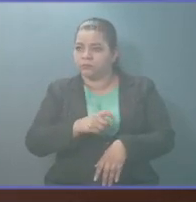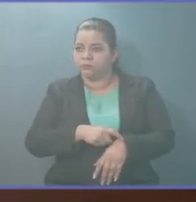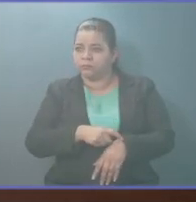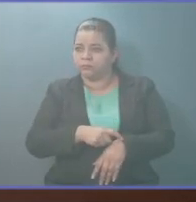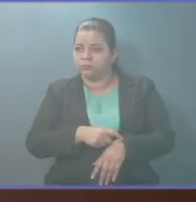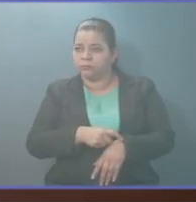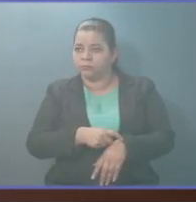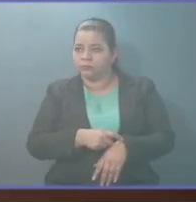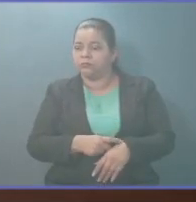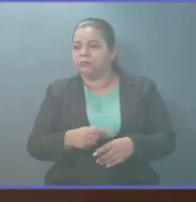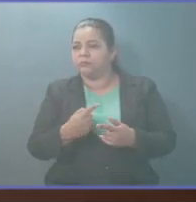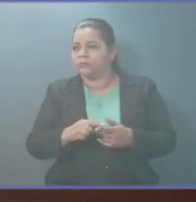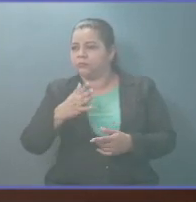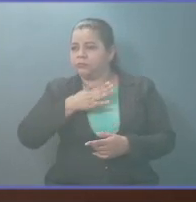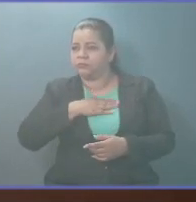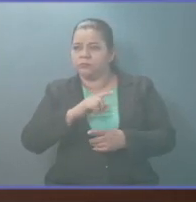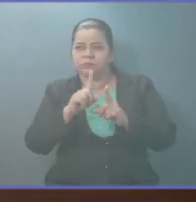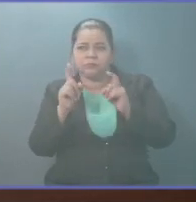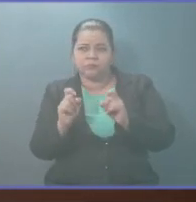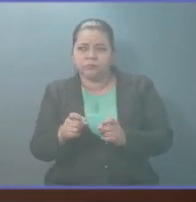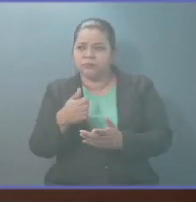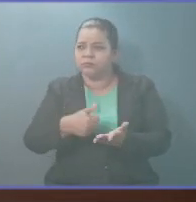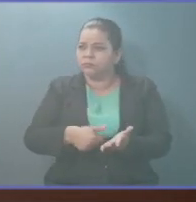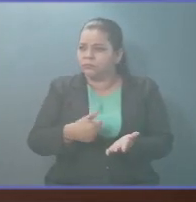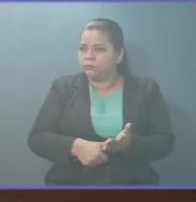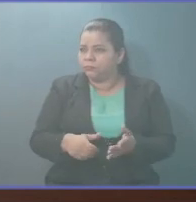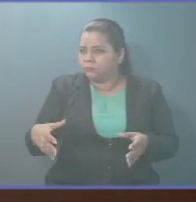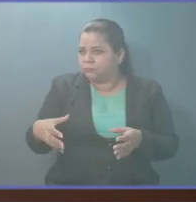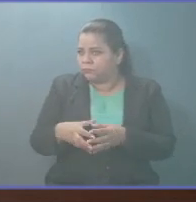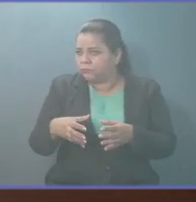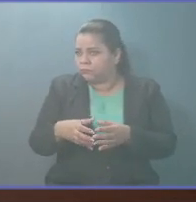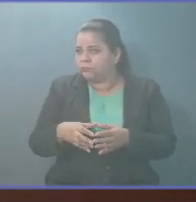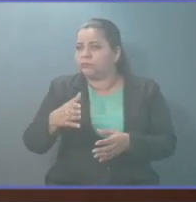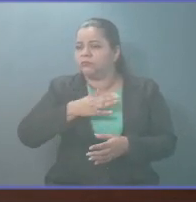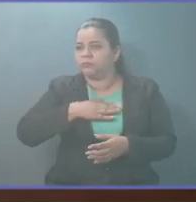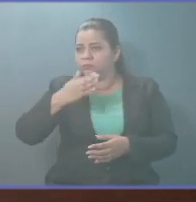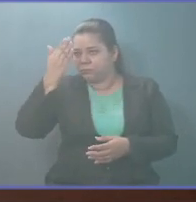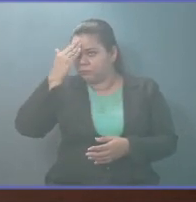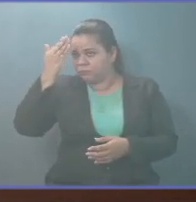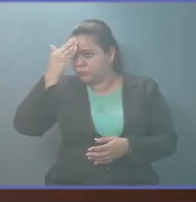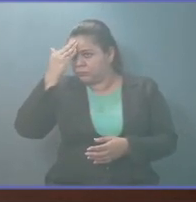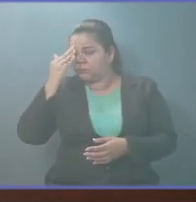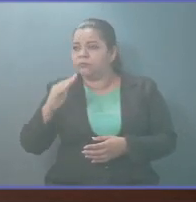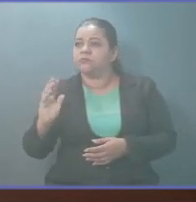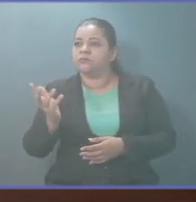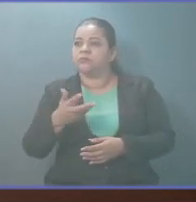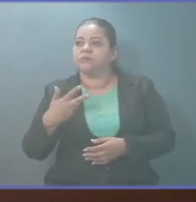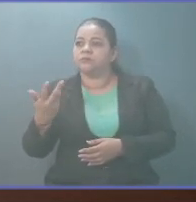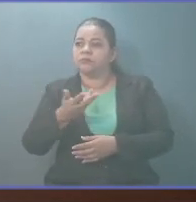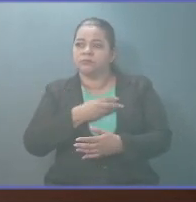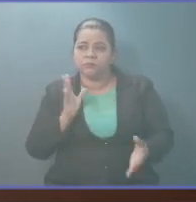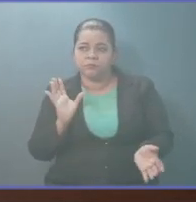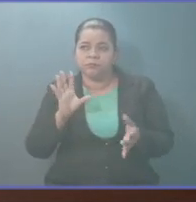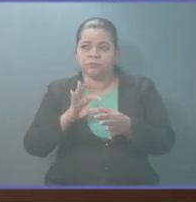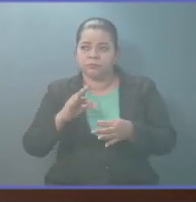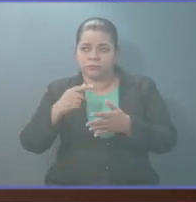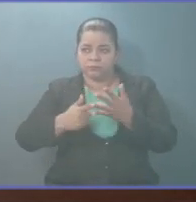Yo aquí le preguntaría a los abogados de la comisión, porque entiendo que debería de estar acorde a la ley